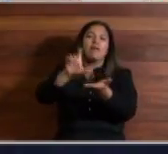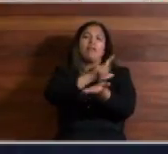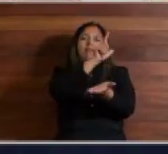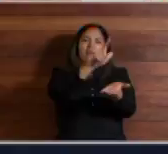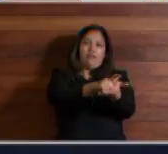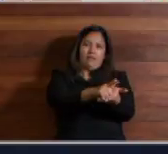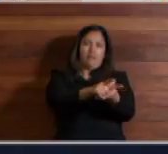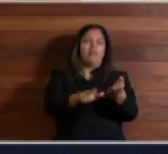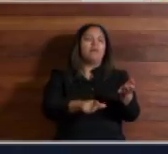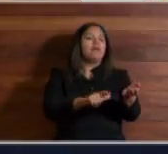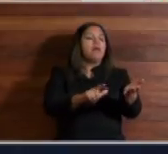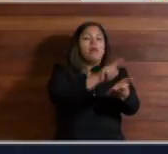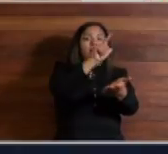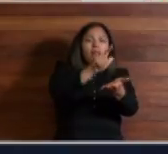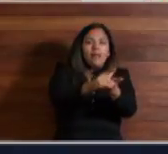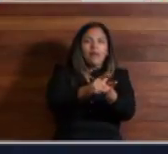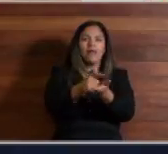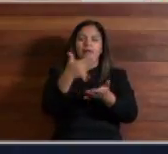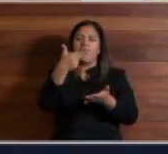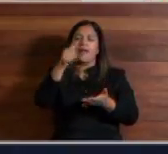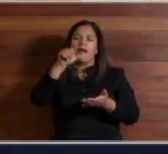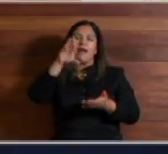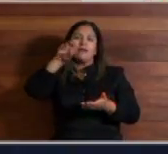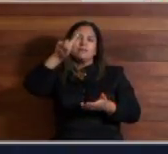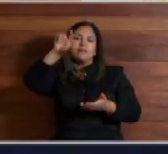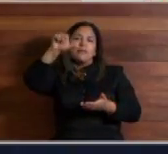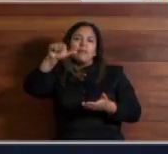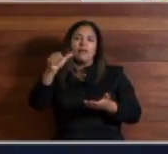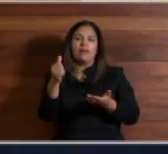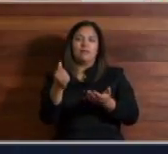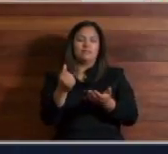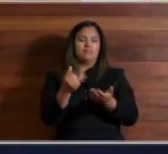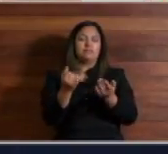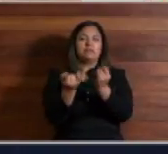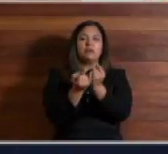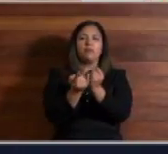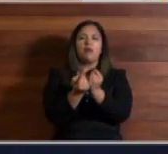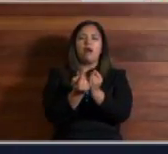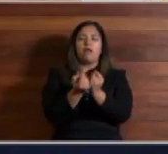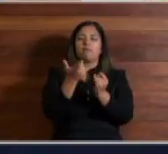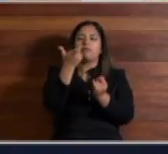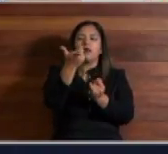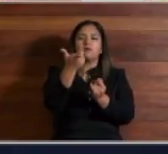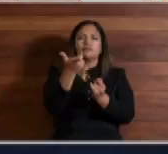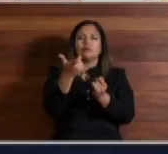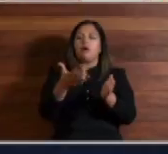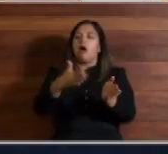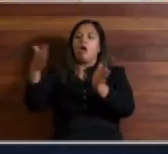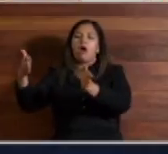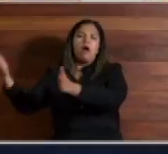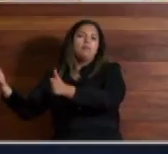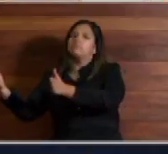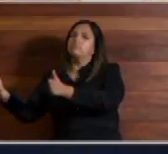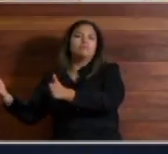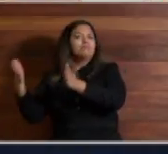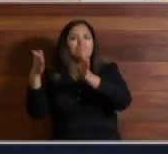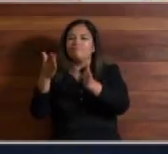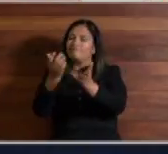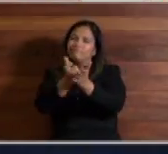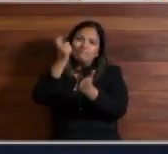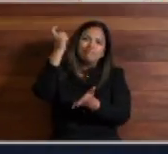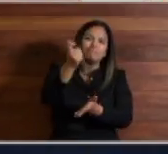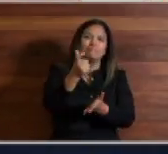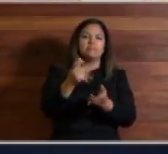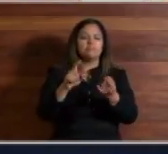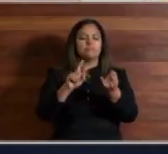de presupuesto y responsabilidad hacendaria, pero también por los gastos impostergables, el servicio de la deuda,